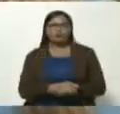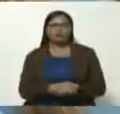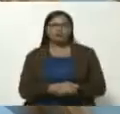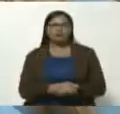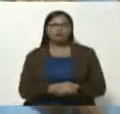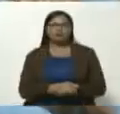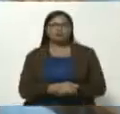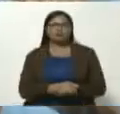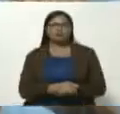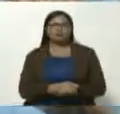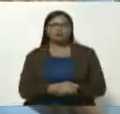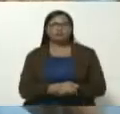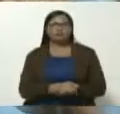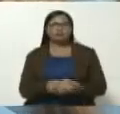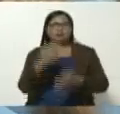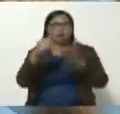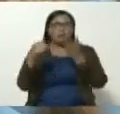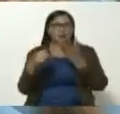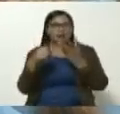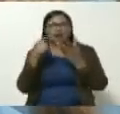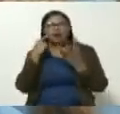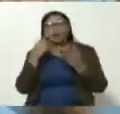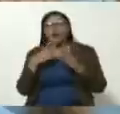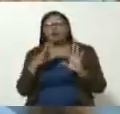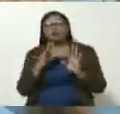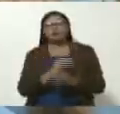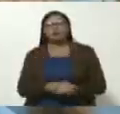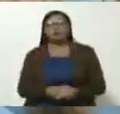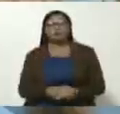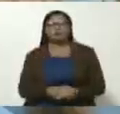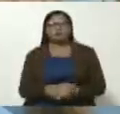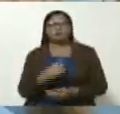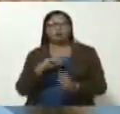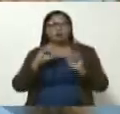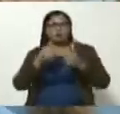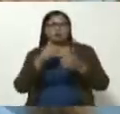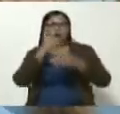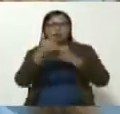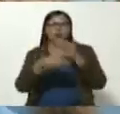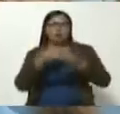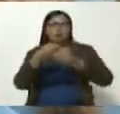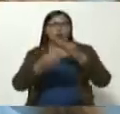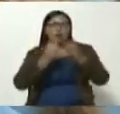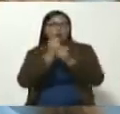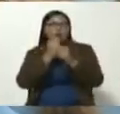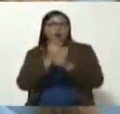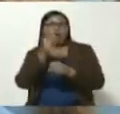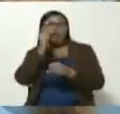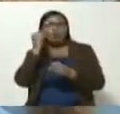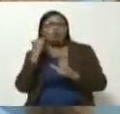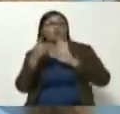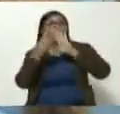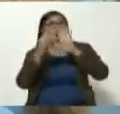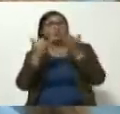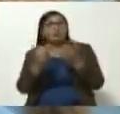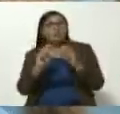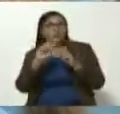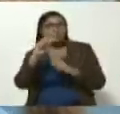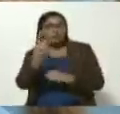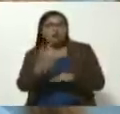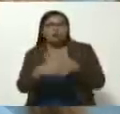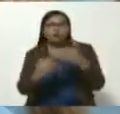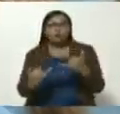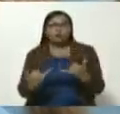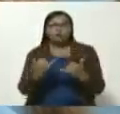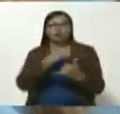La iguana y los zancudos. Pero bueno, mencionábamos empezando este programa cómo los trabajadores y trabajadoras se manifestaban al principio. Hay algunos